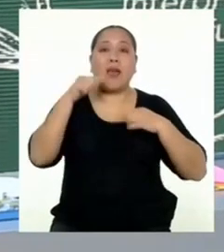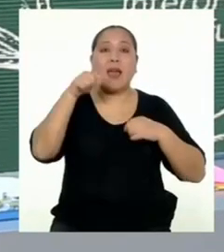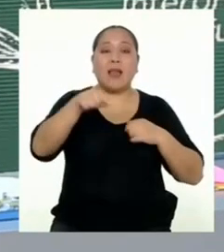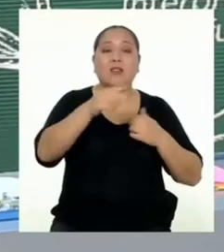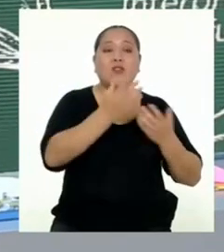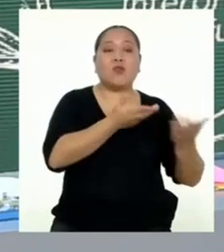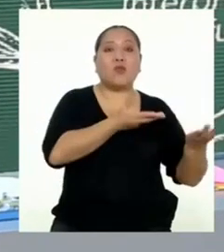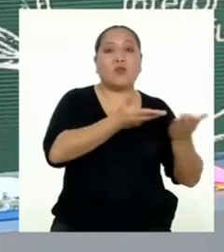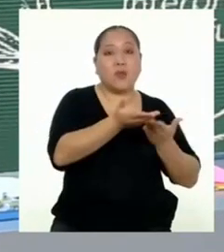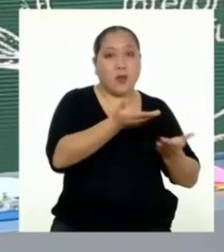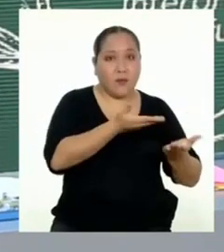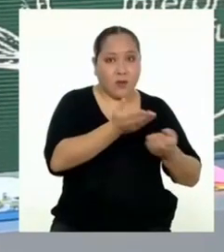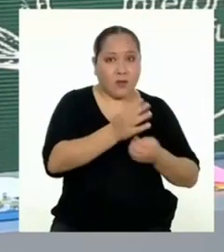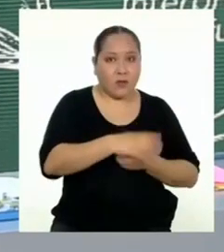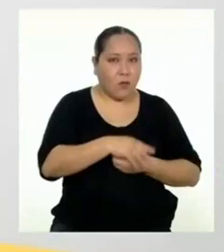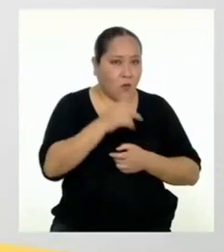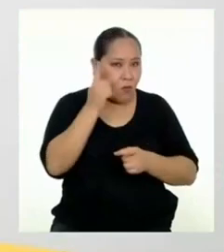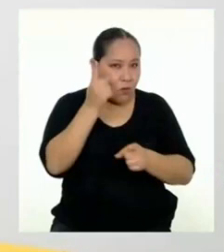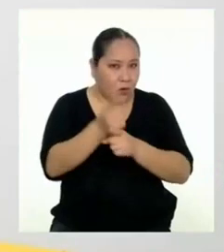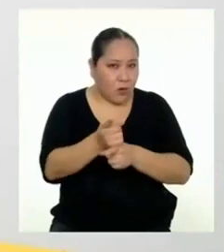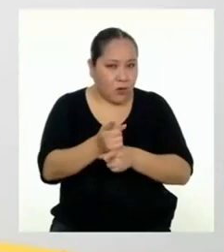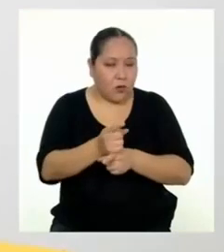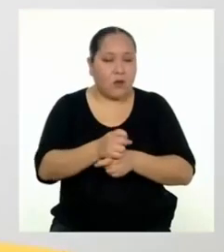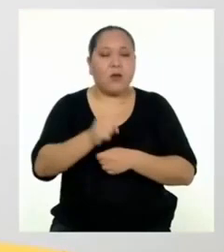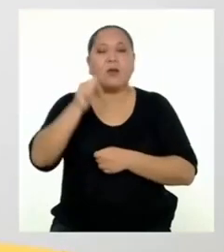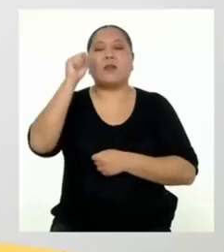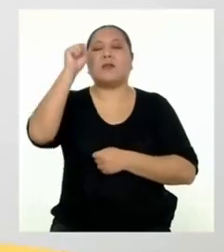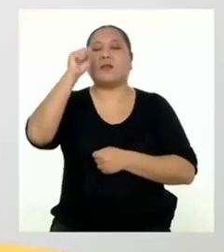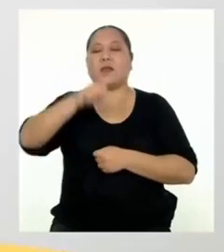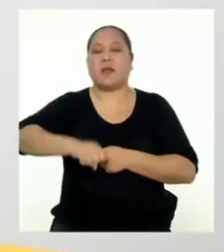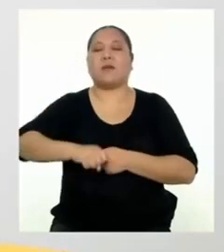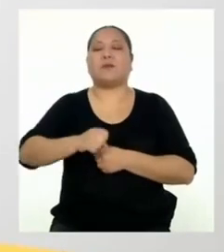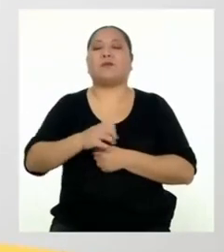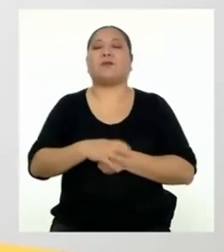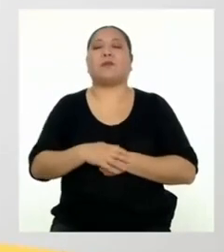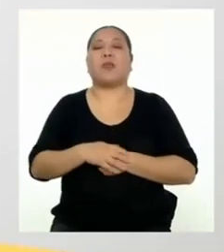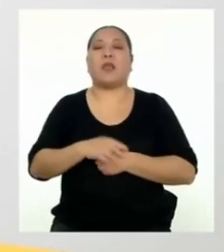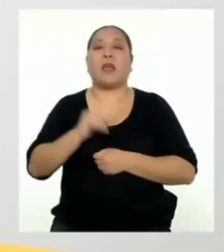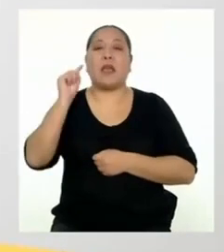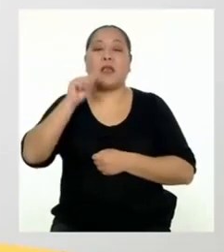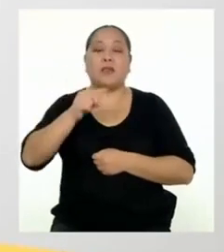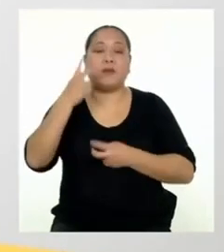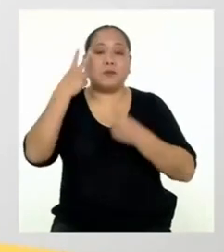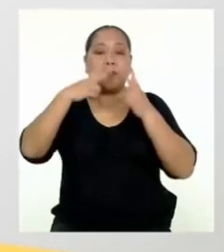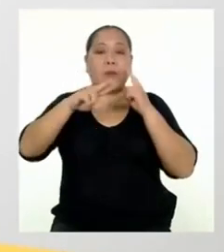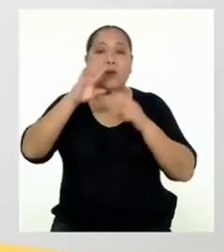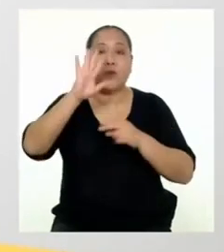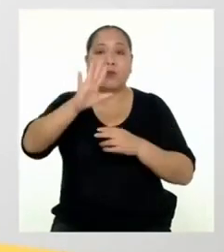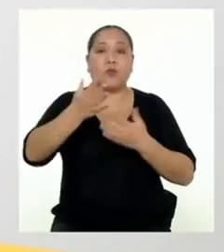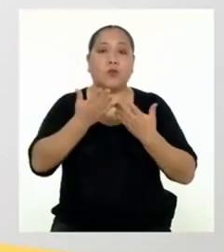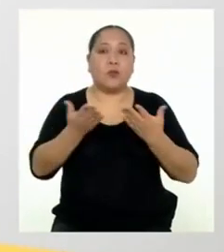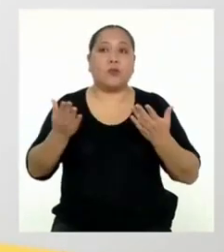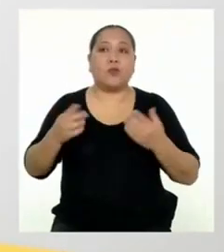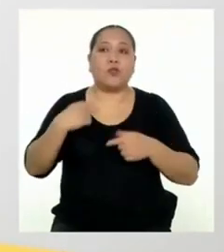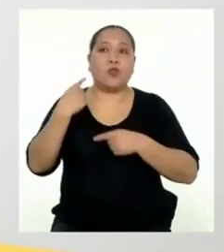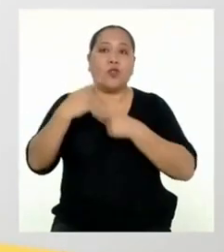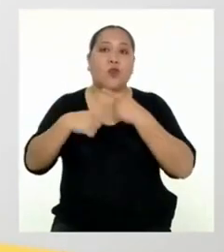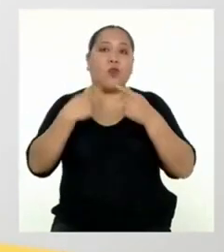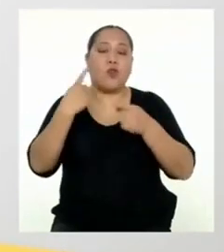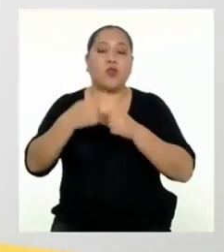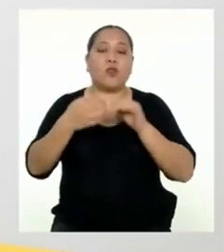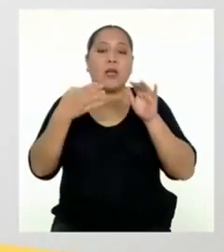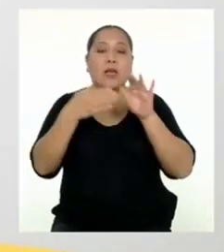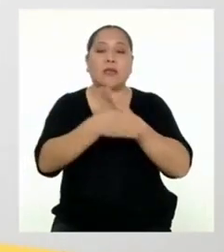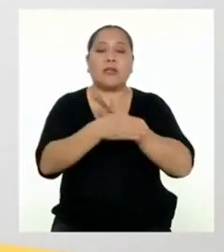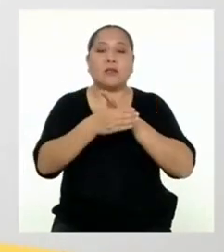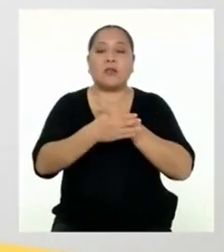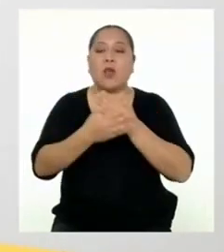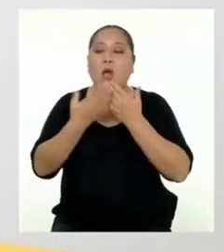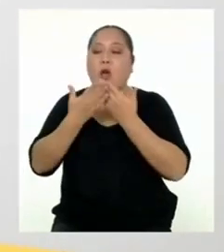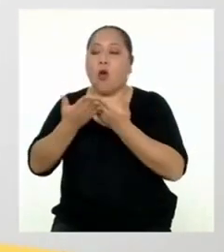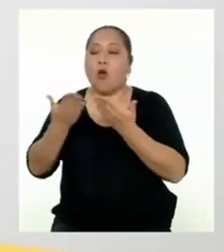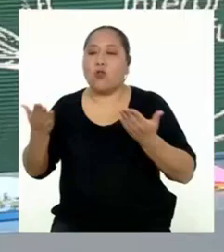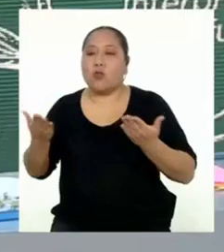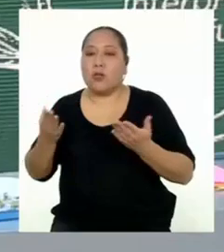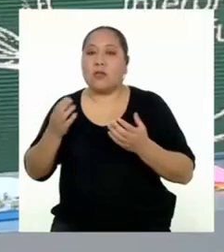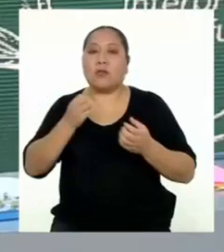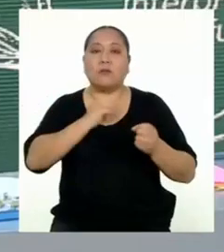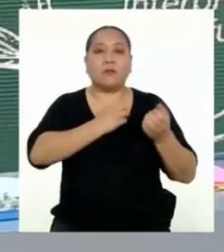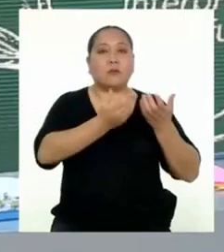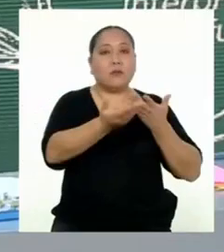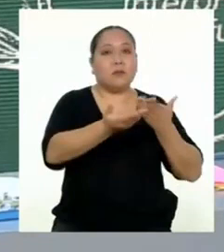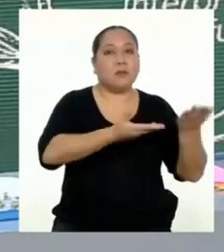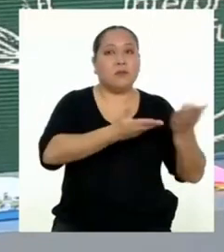un servicio, ¿cierto? Así es, Rodrigo. Como podemos ver en tu caso, todos los días accedemos a bienes y